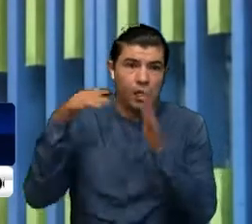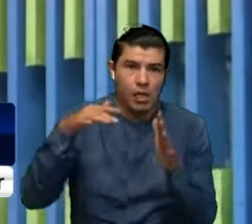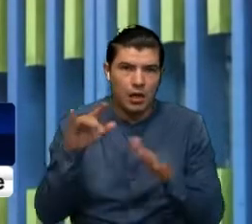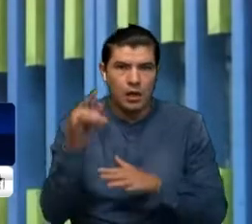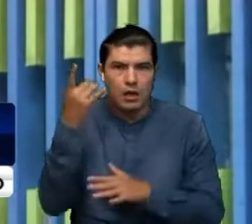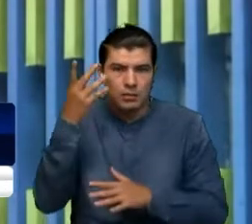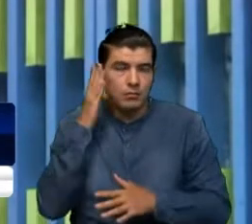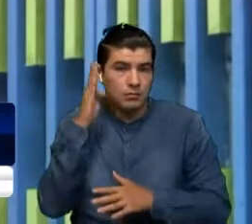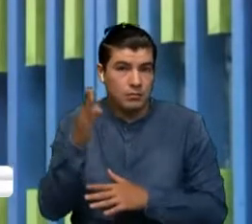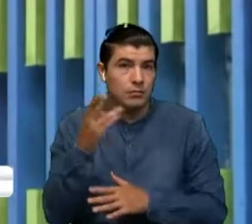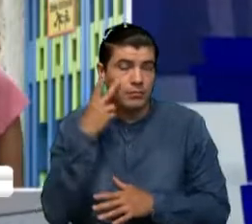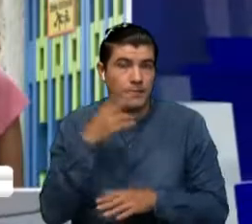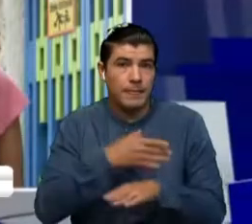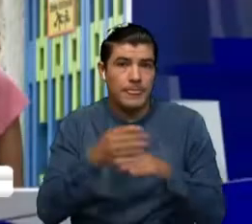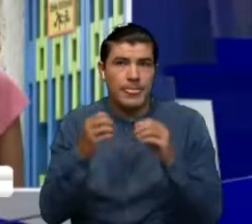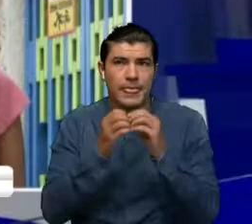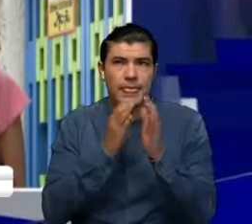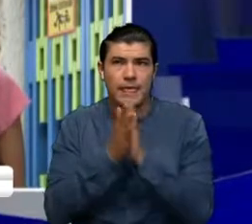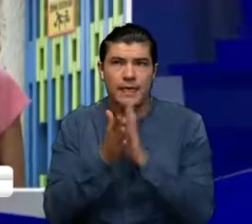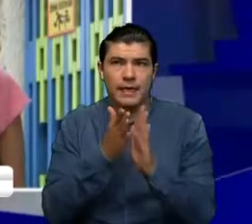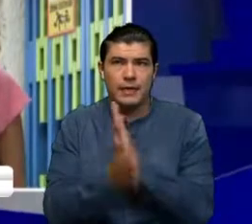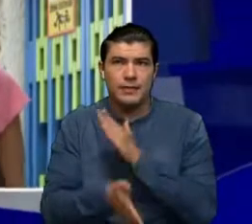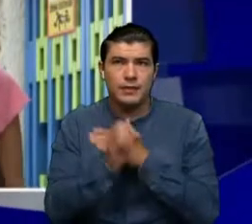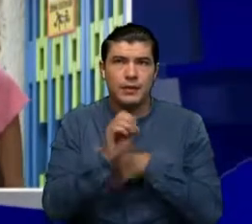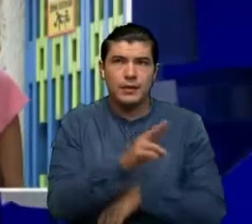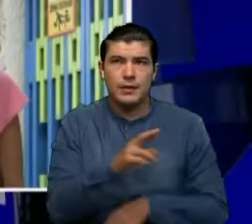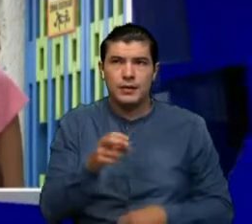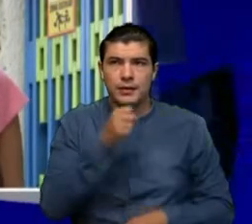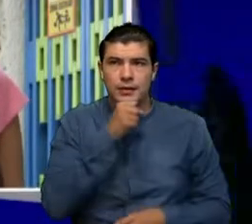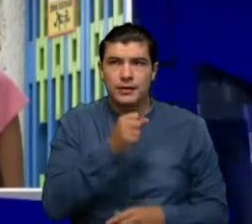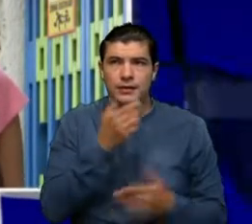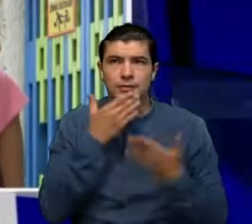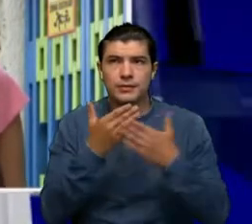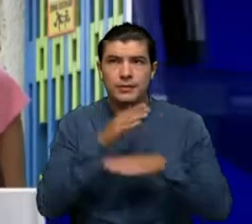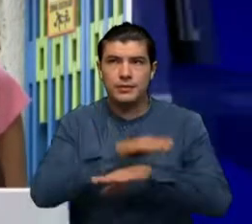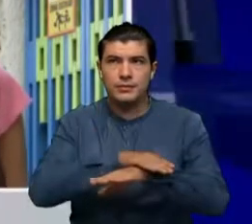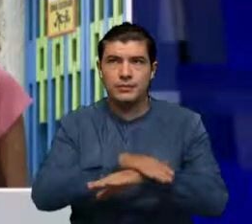despido desde molinos alto aquí en floridablanca continúen ustedes con más noticias realizar